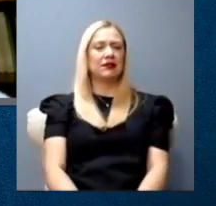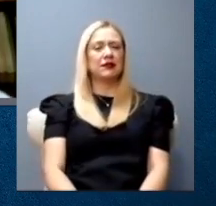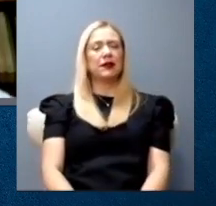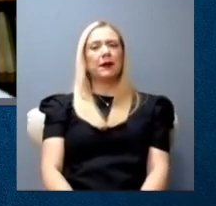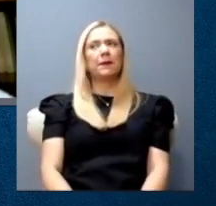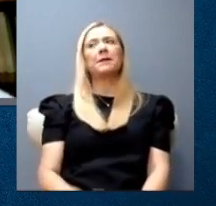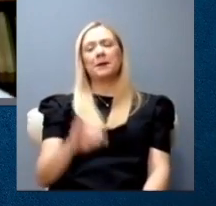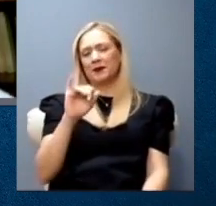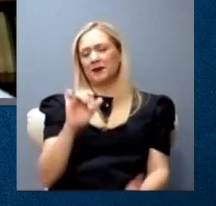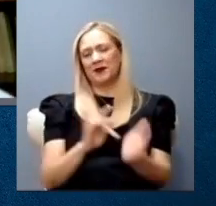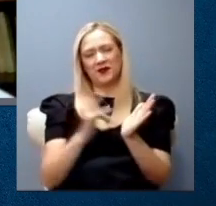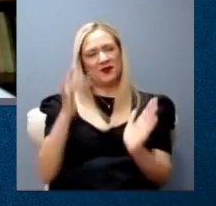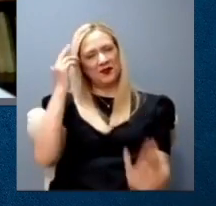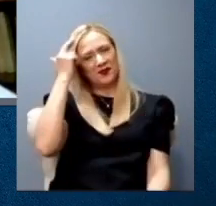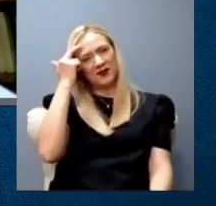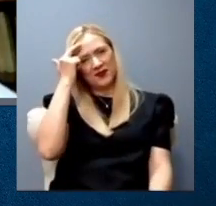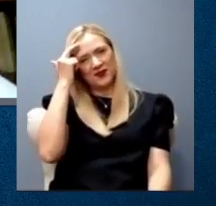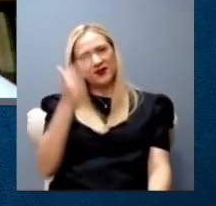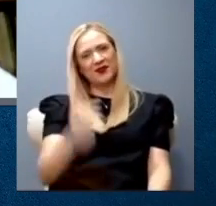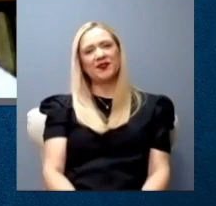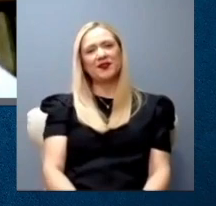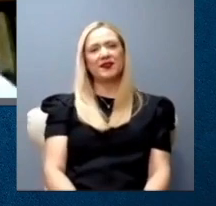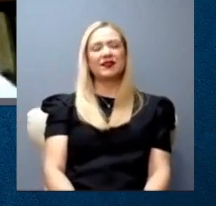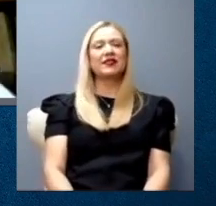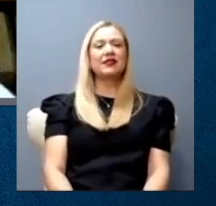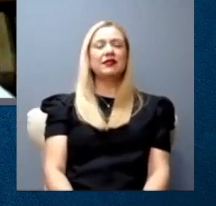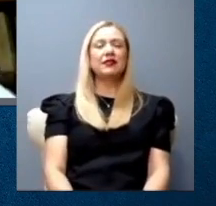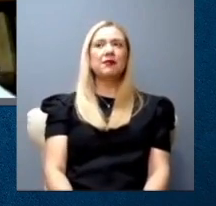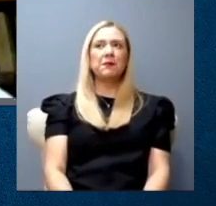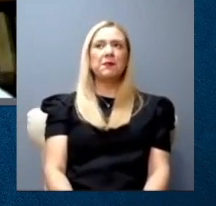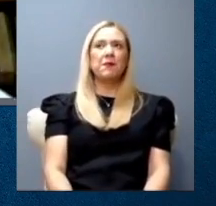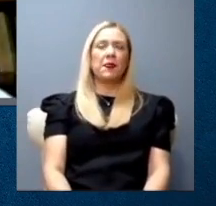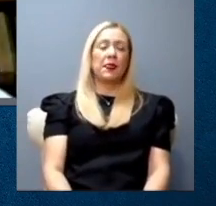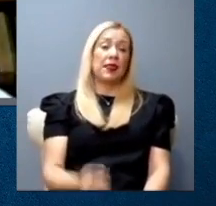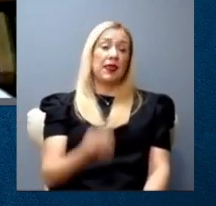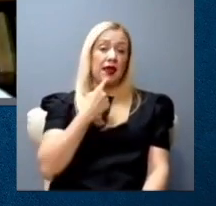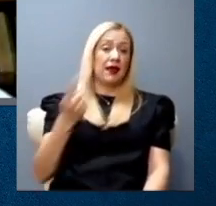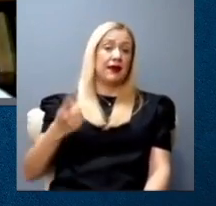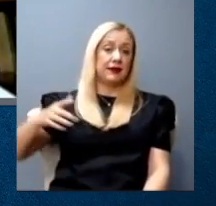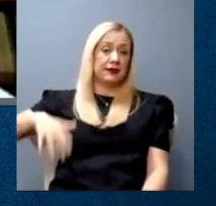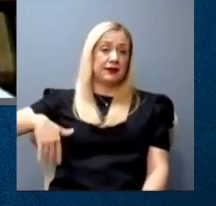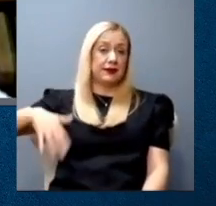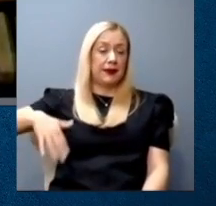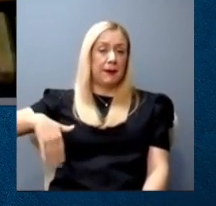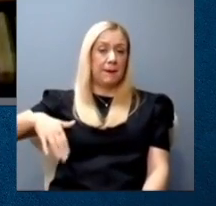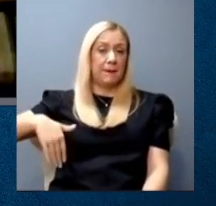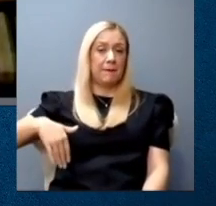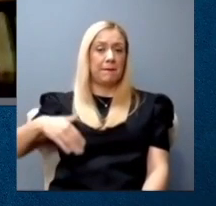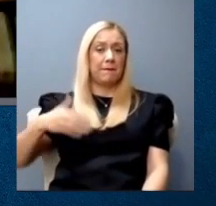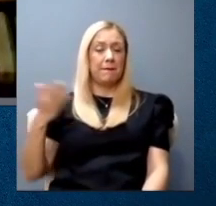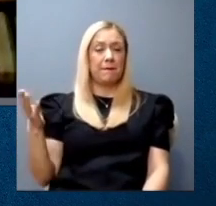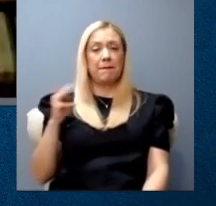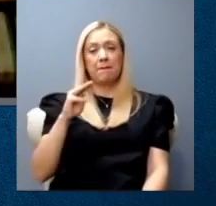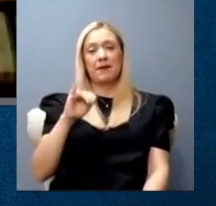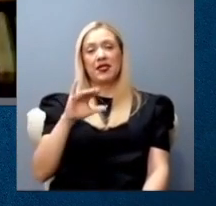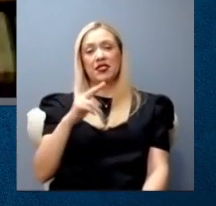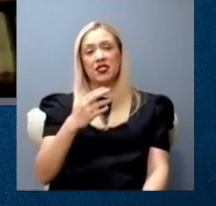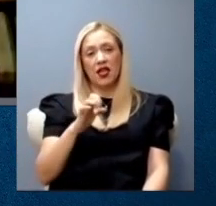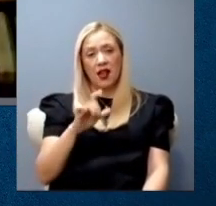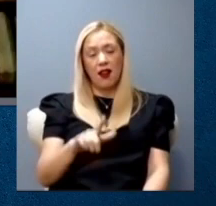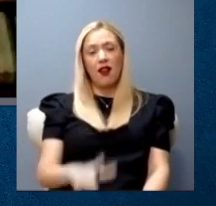Sí, gracias, Roberto. Bueno, como dijo hace un momento Michel muy elocuentemente,